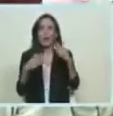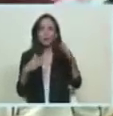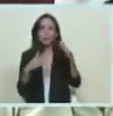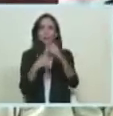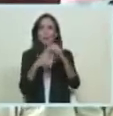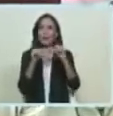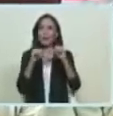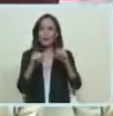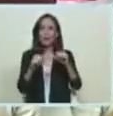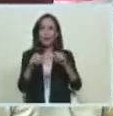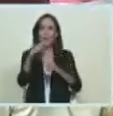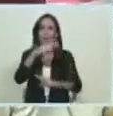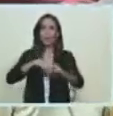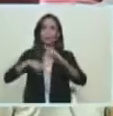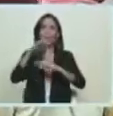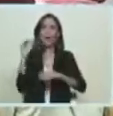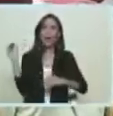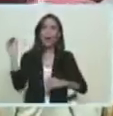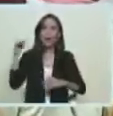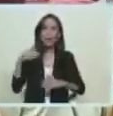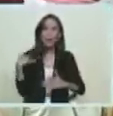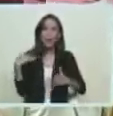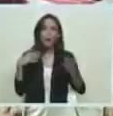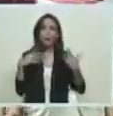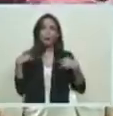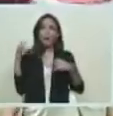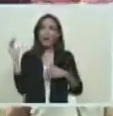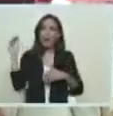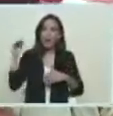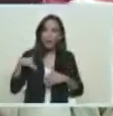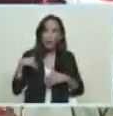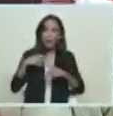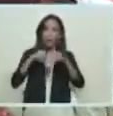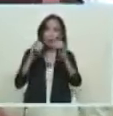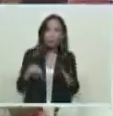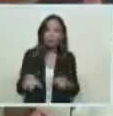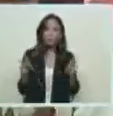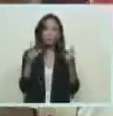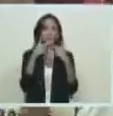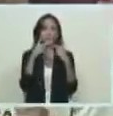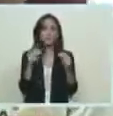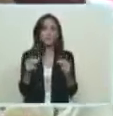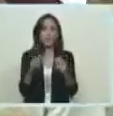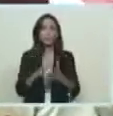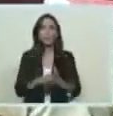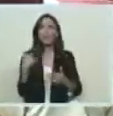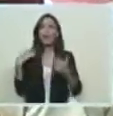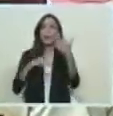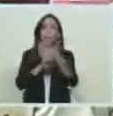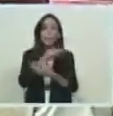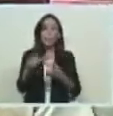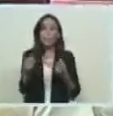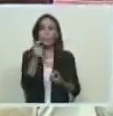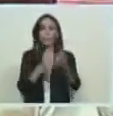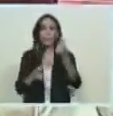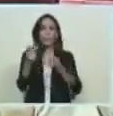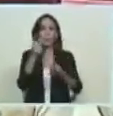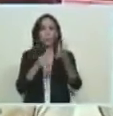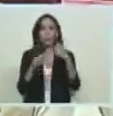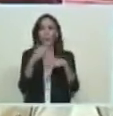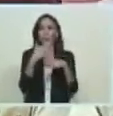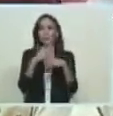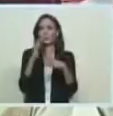irreversible. Y que Aragua no se rinde así como toda Venezuela. Que aunque con guerra económica nos quieran